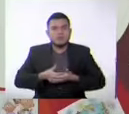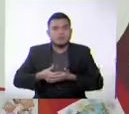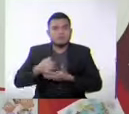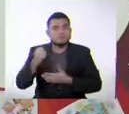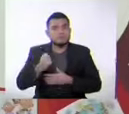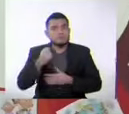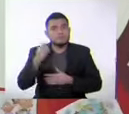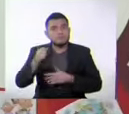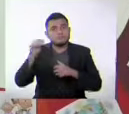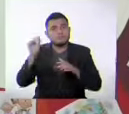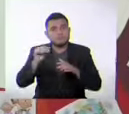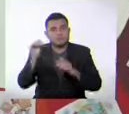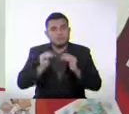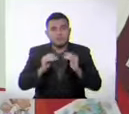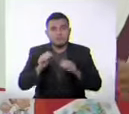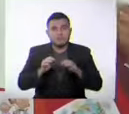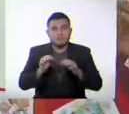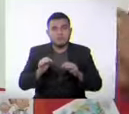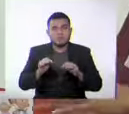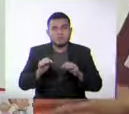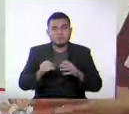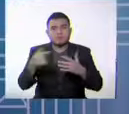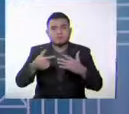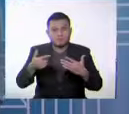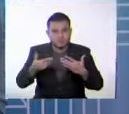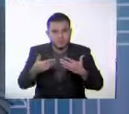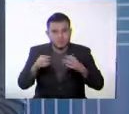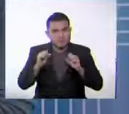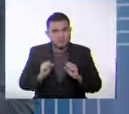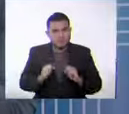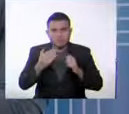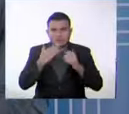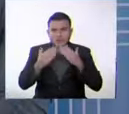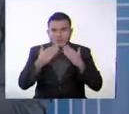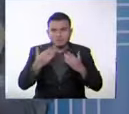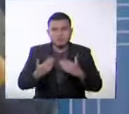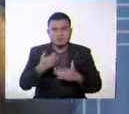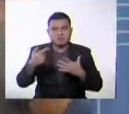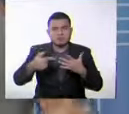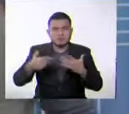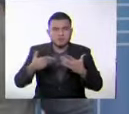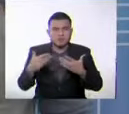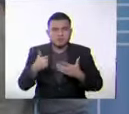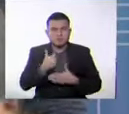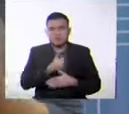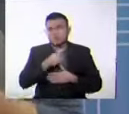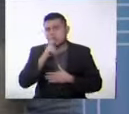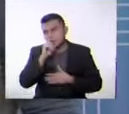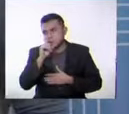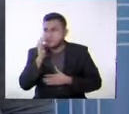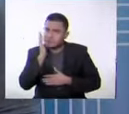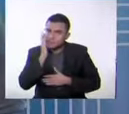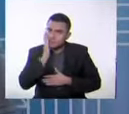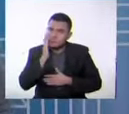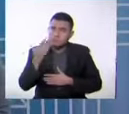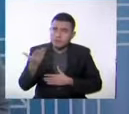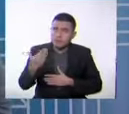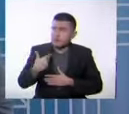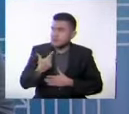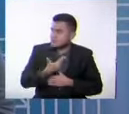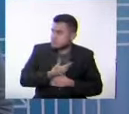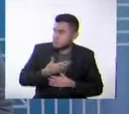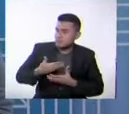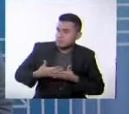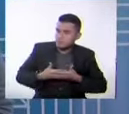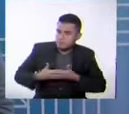la enseñanza también de deberes. O sea que ahí podríamos hablar que son los deberes de nuestros padres, para con nosotros. Para